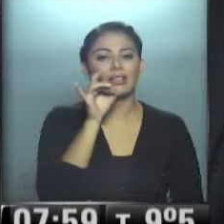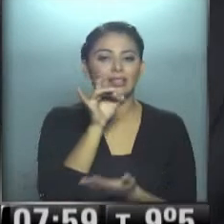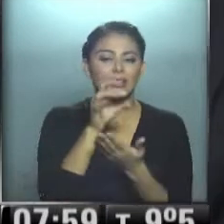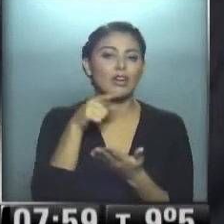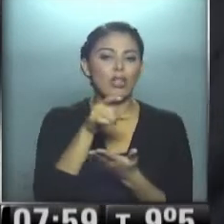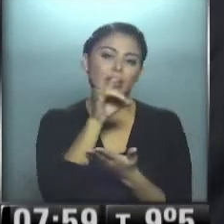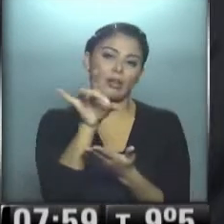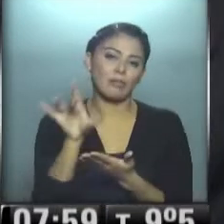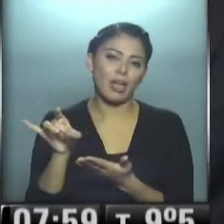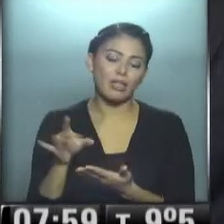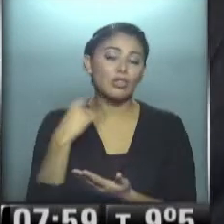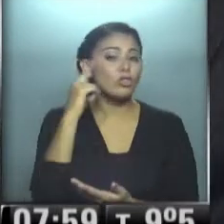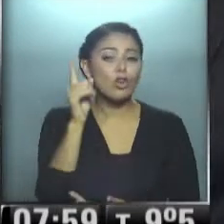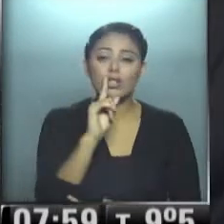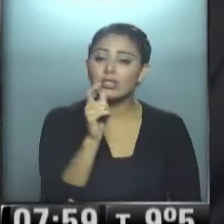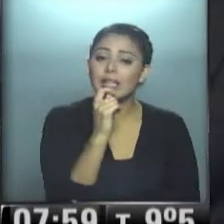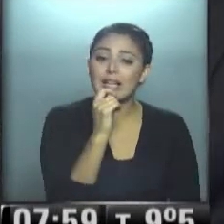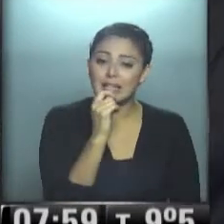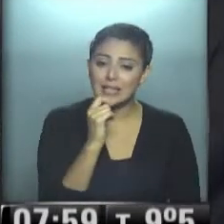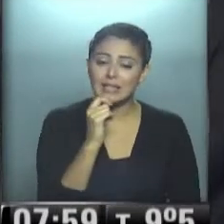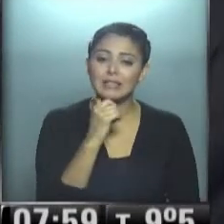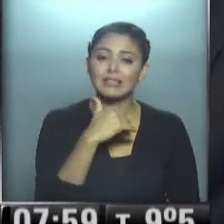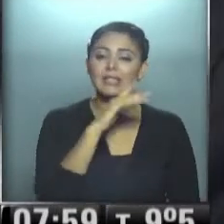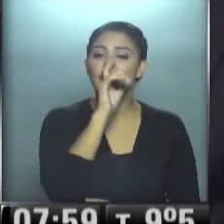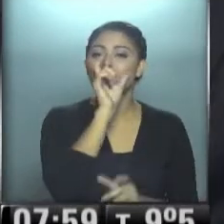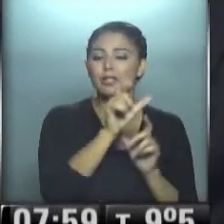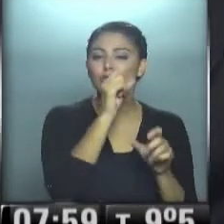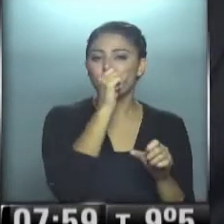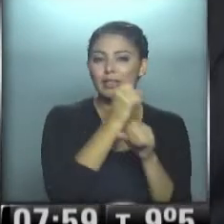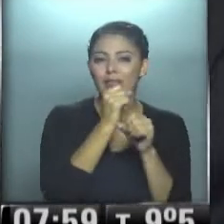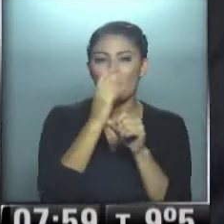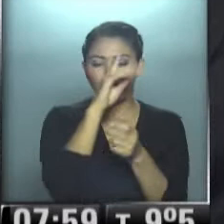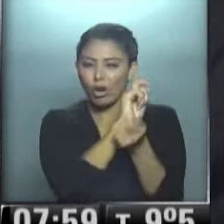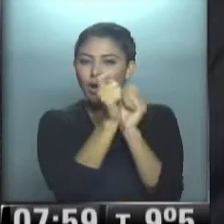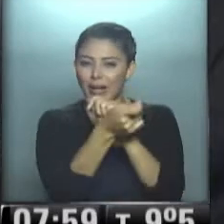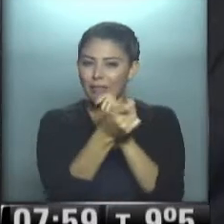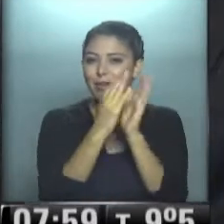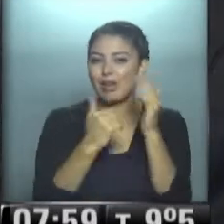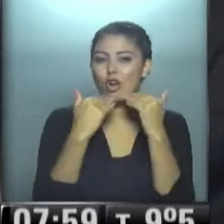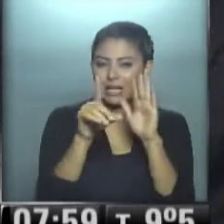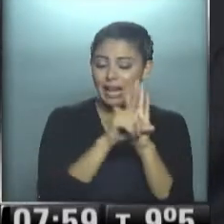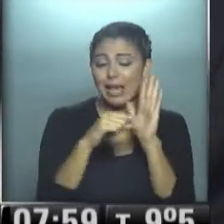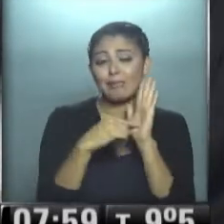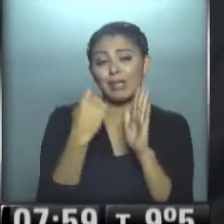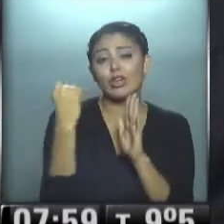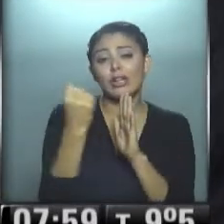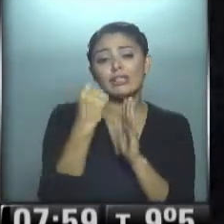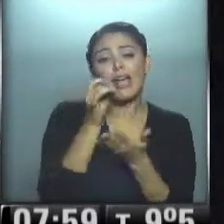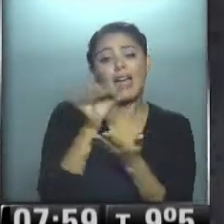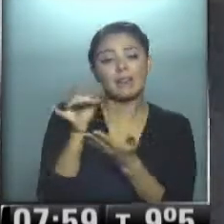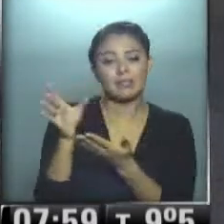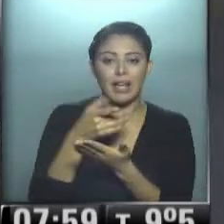lograremos aumentarla el blanqueo del trabajo en negro con esta decisión pero por lo menos evitar despidos vamos a acompañar